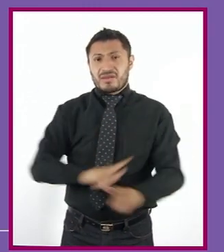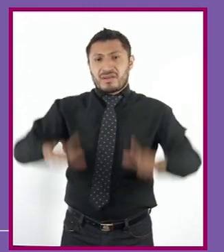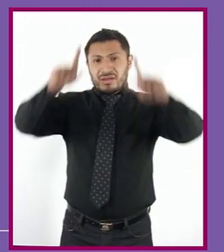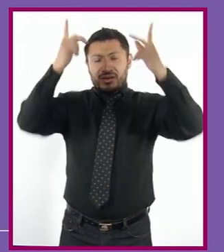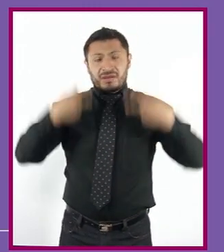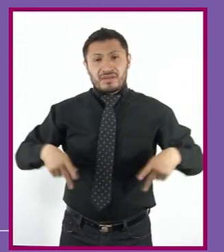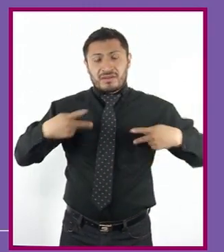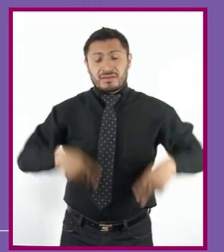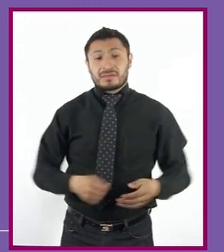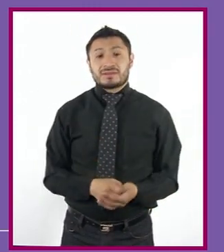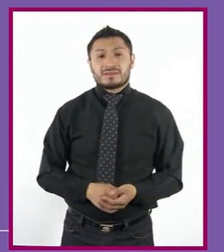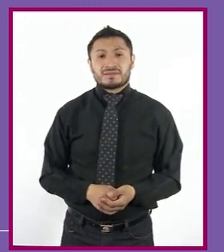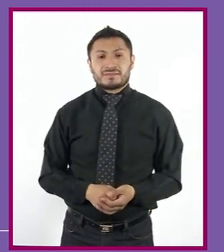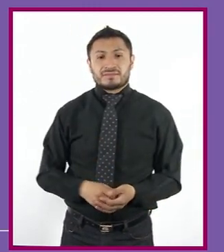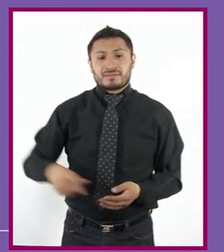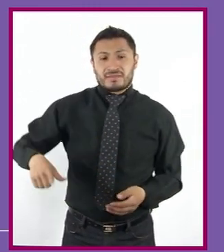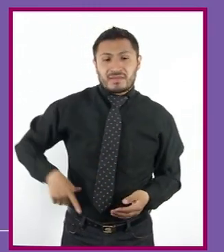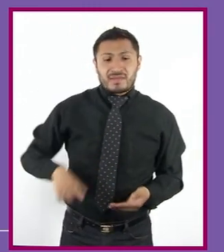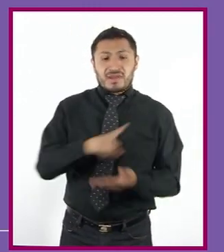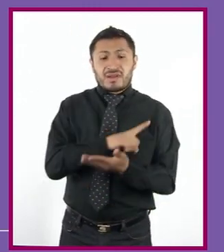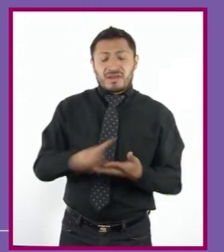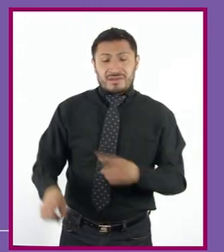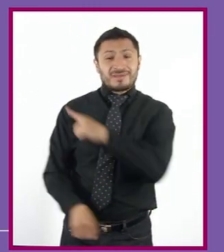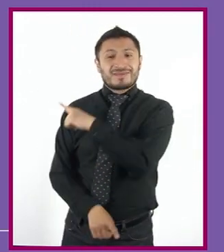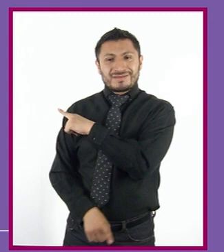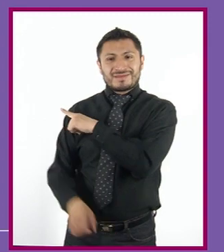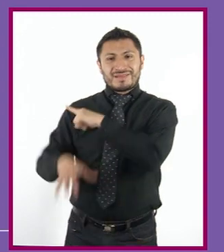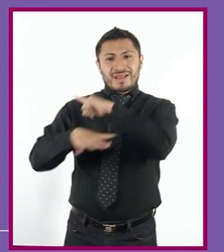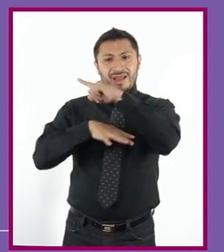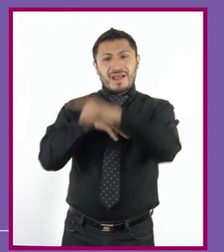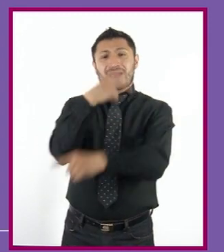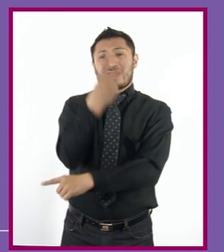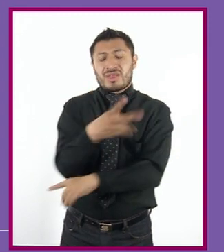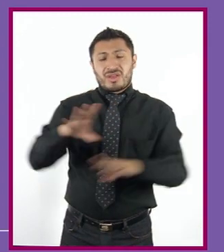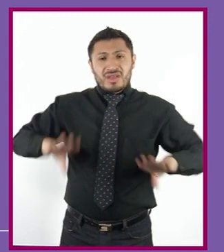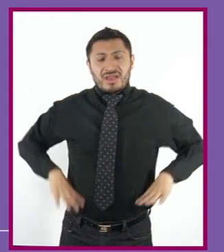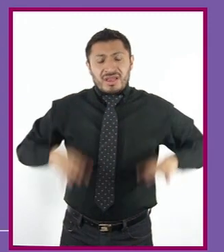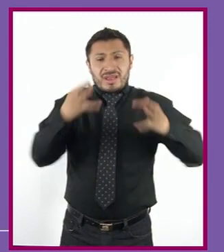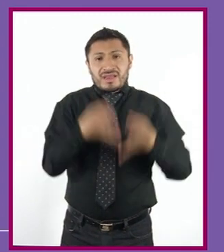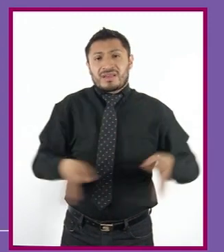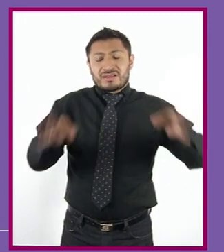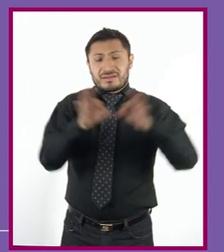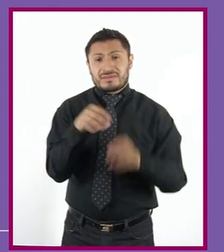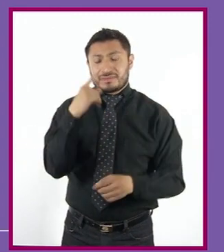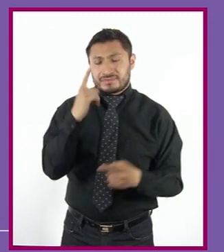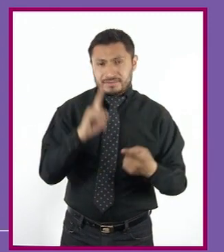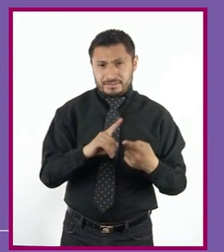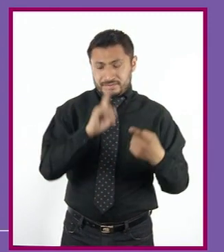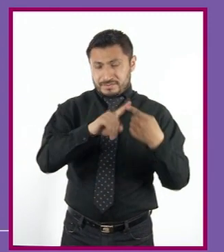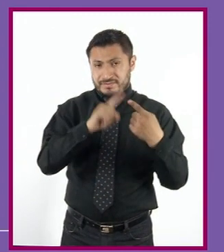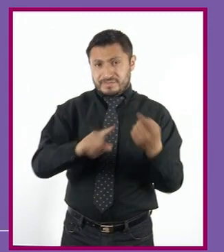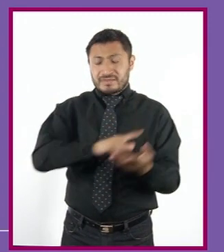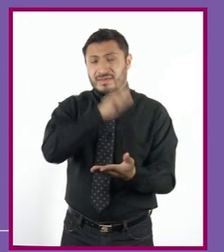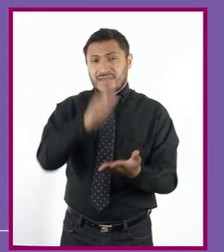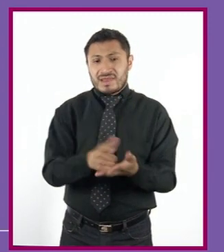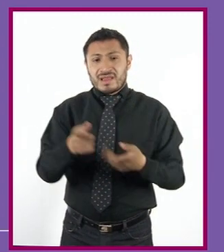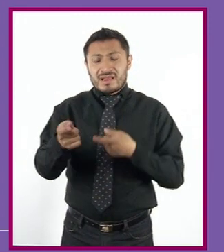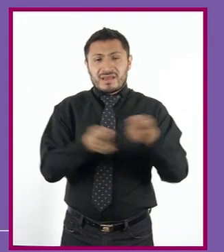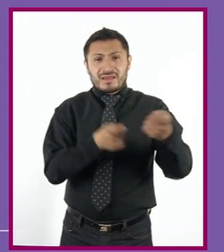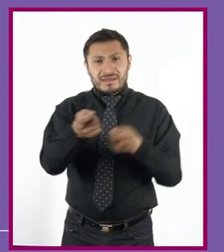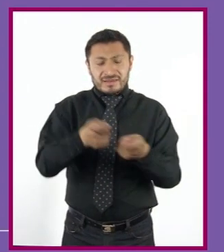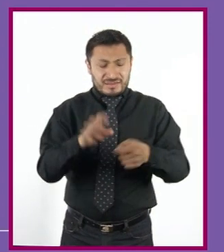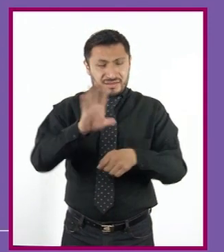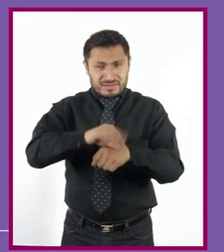personas. El Estado de Derecho tiene dos características principales. Una, las leyes que le permiten regular el comportamiento